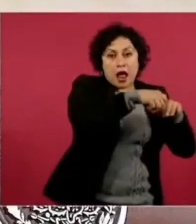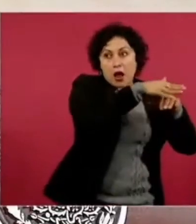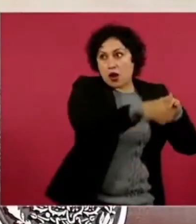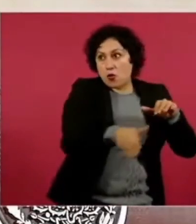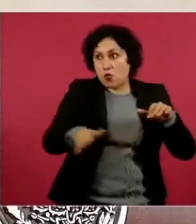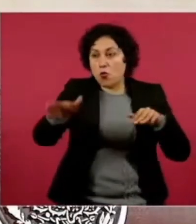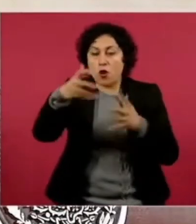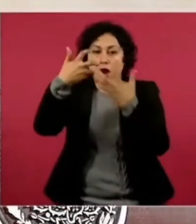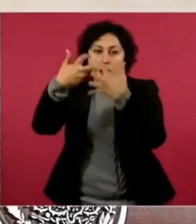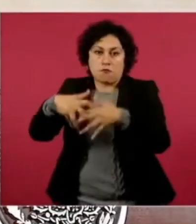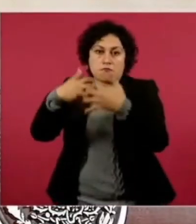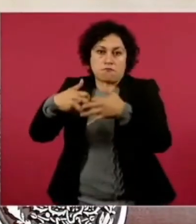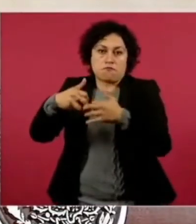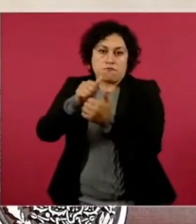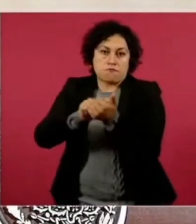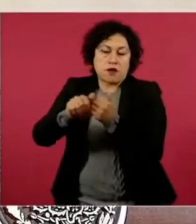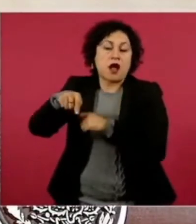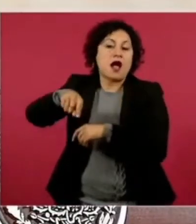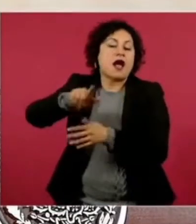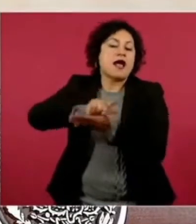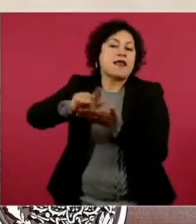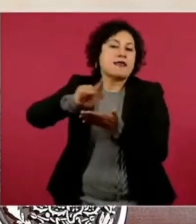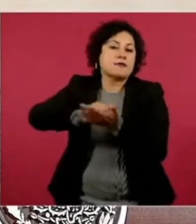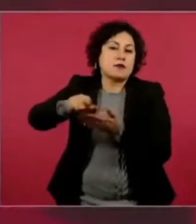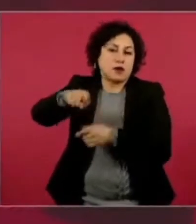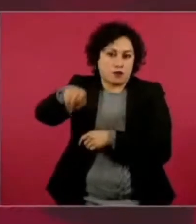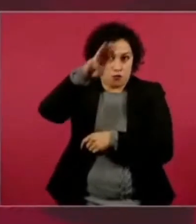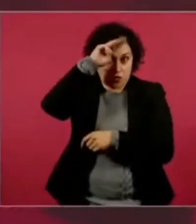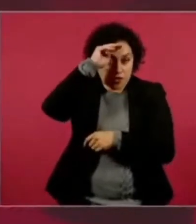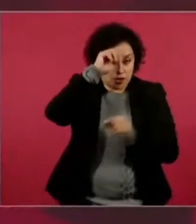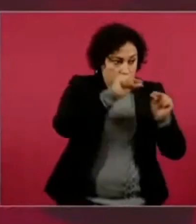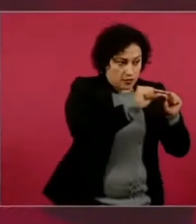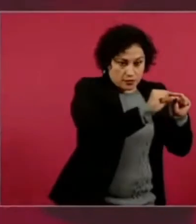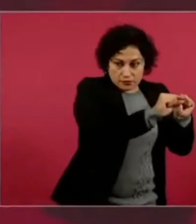de Monterrey, y todos cumplieron.